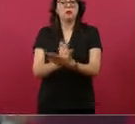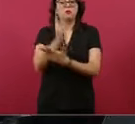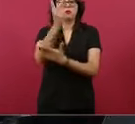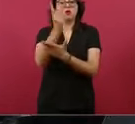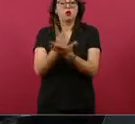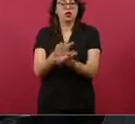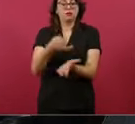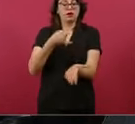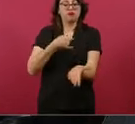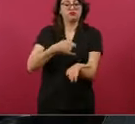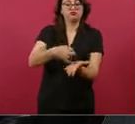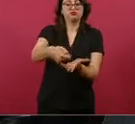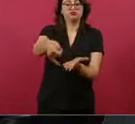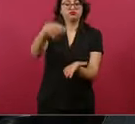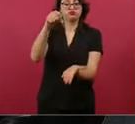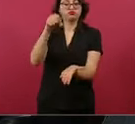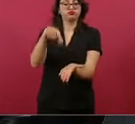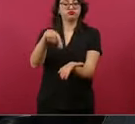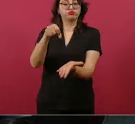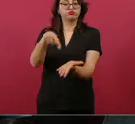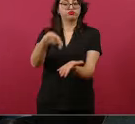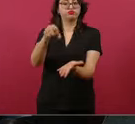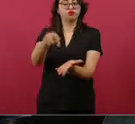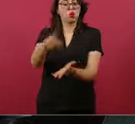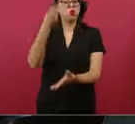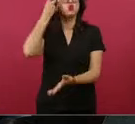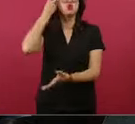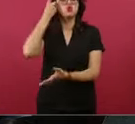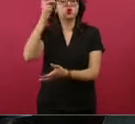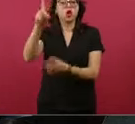y que sea una reserva federal.